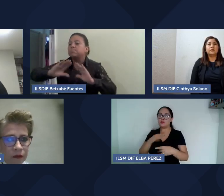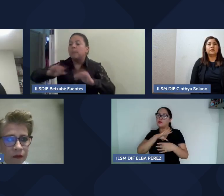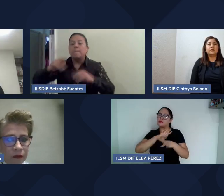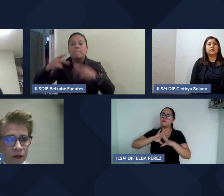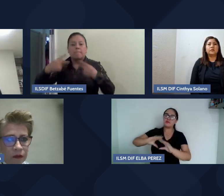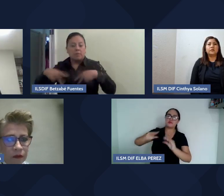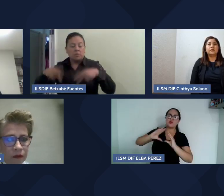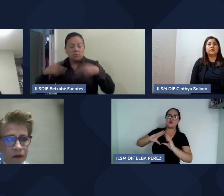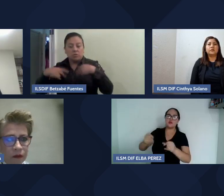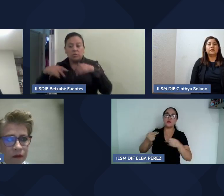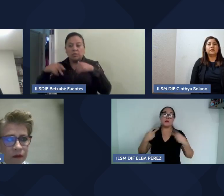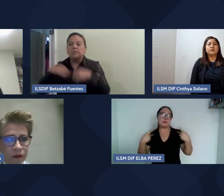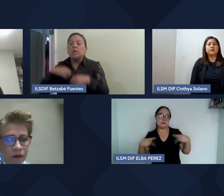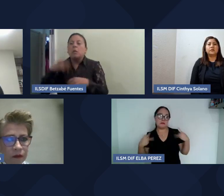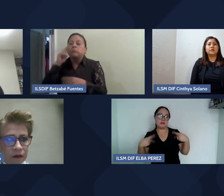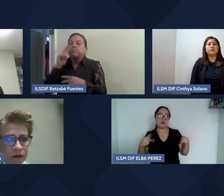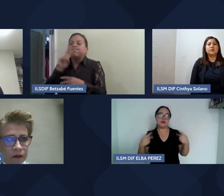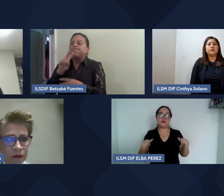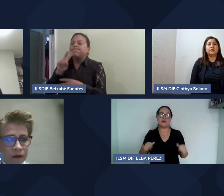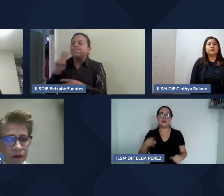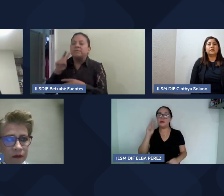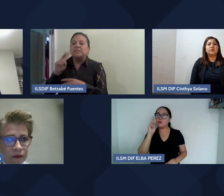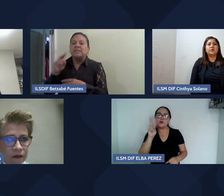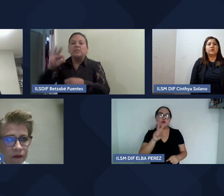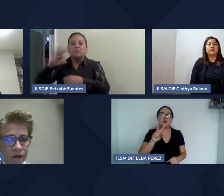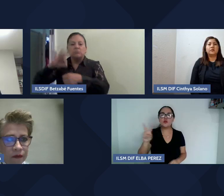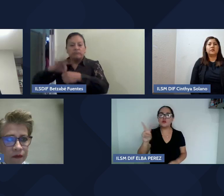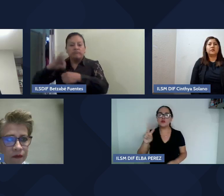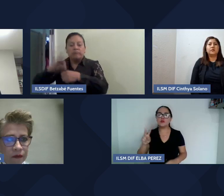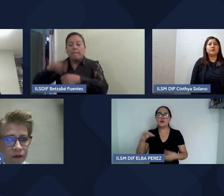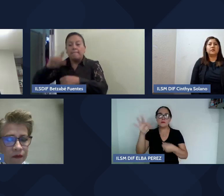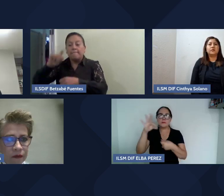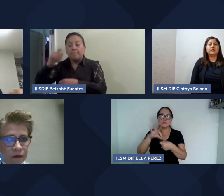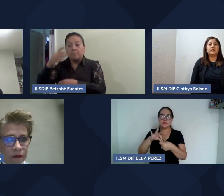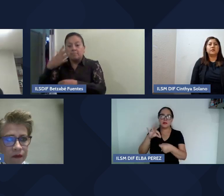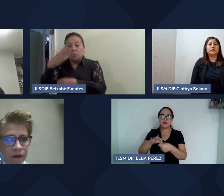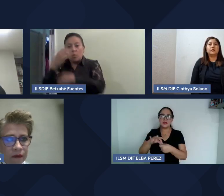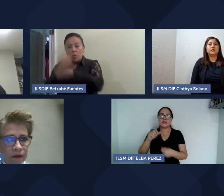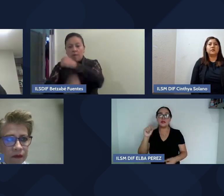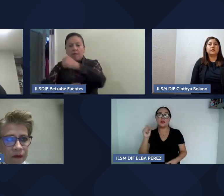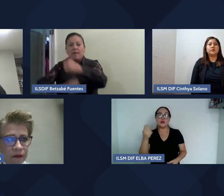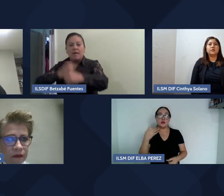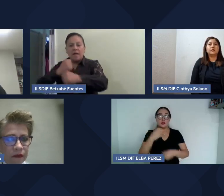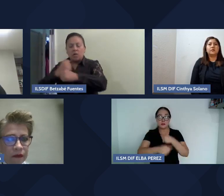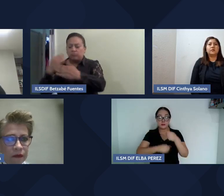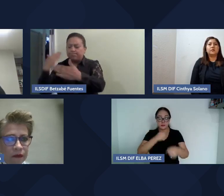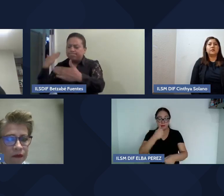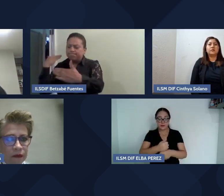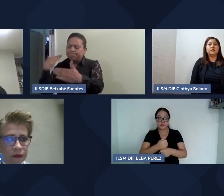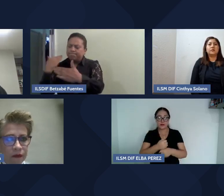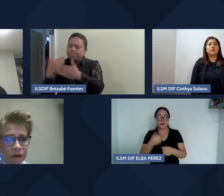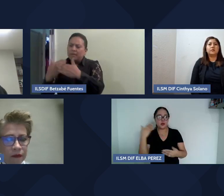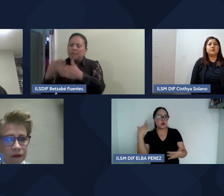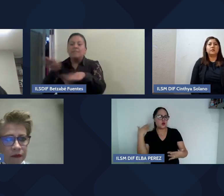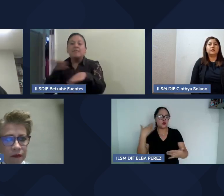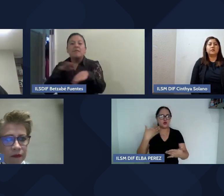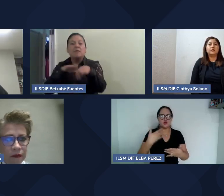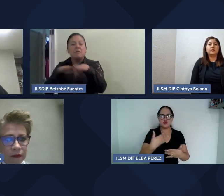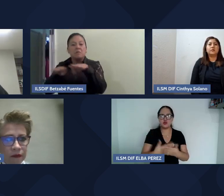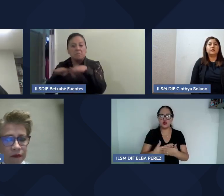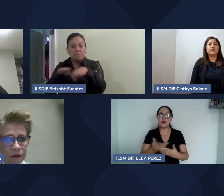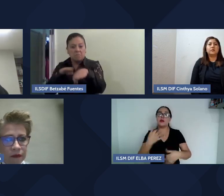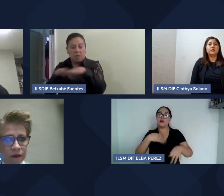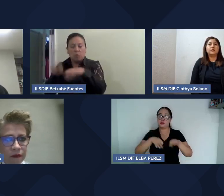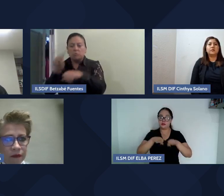su trayectoria laboral de 25 años en materia electoral, ocupó puestos de capacitadora asistente electoral,